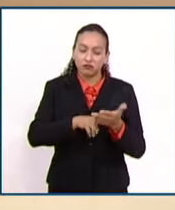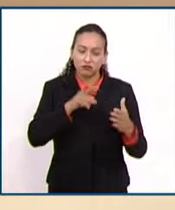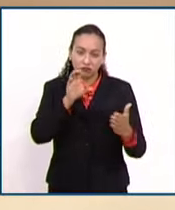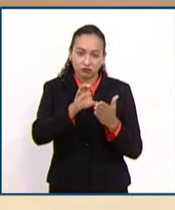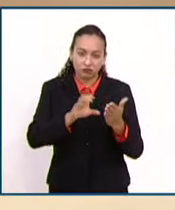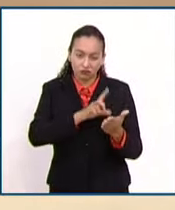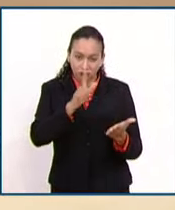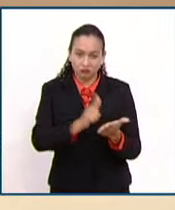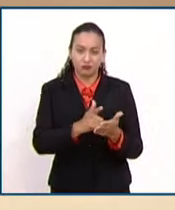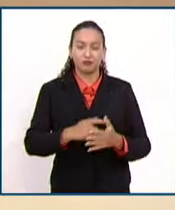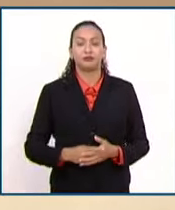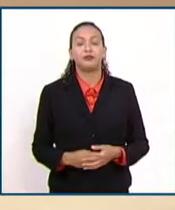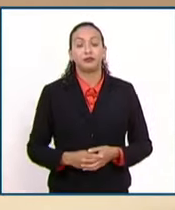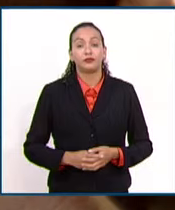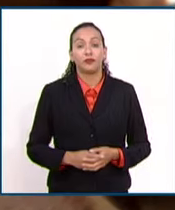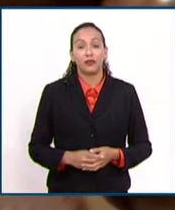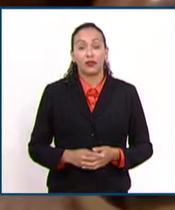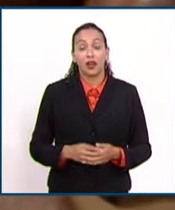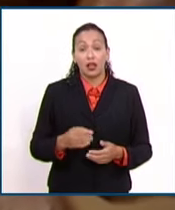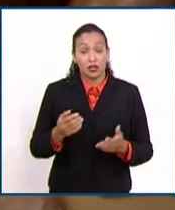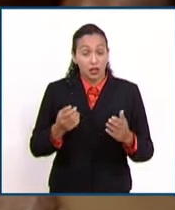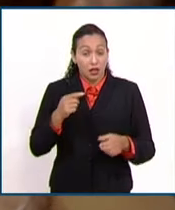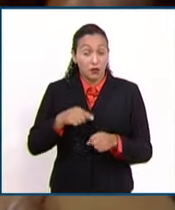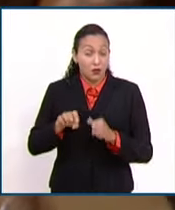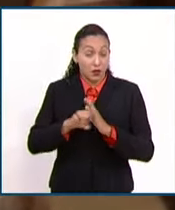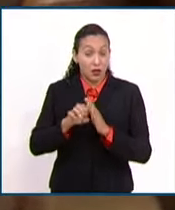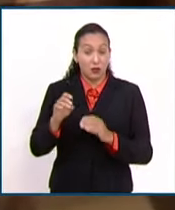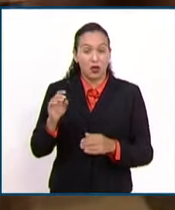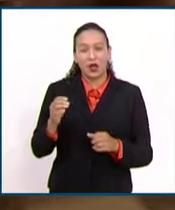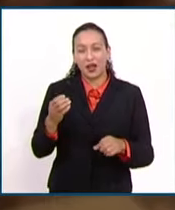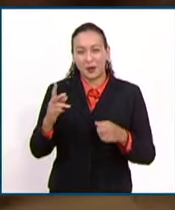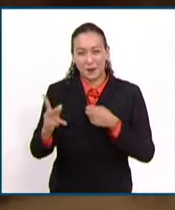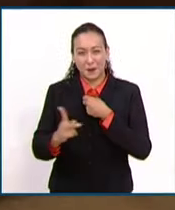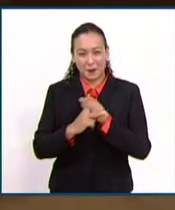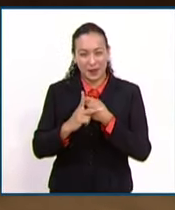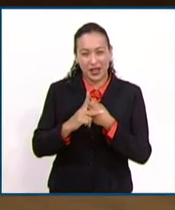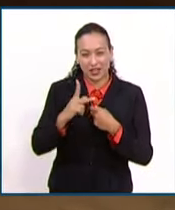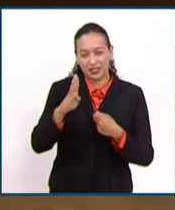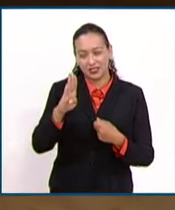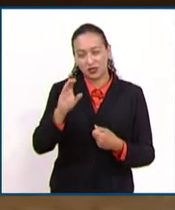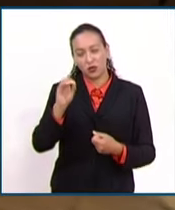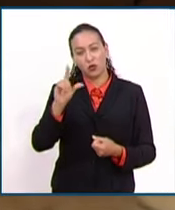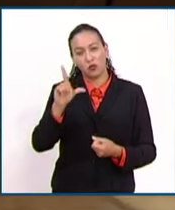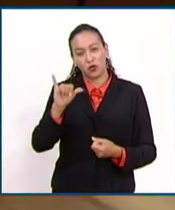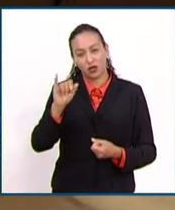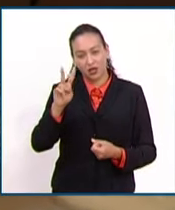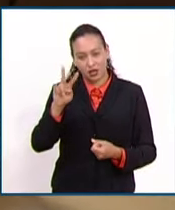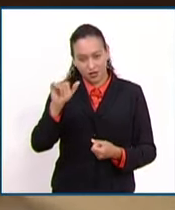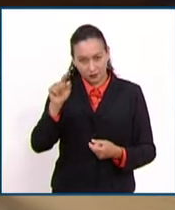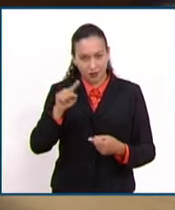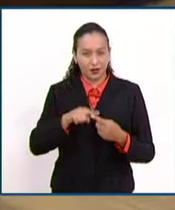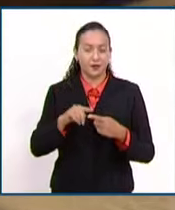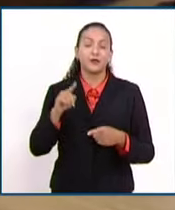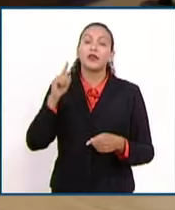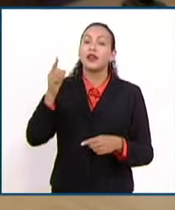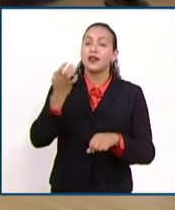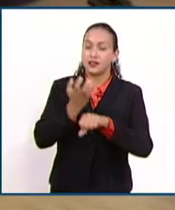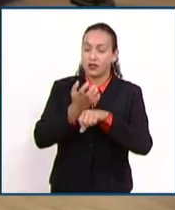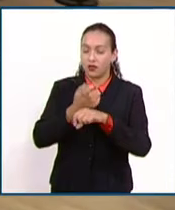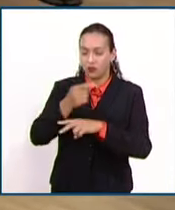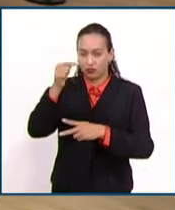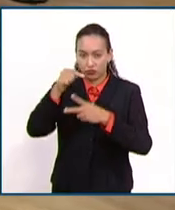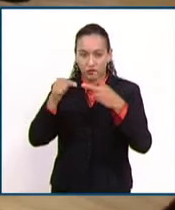en un estudio comparado, solo Bolivia y Estados Unidos cuentan con ese método de selección de juzgadores, práctica que ha